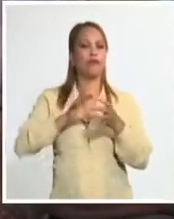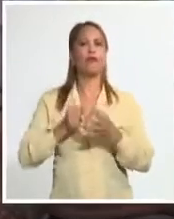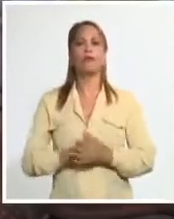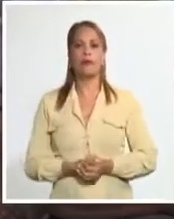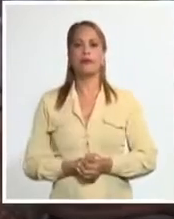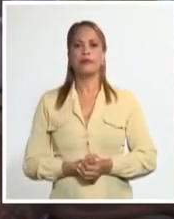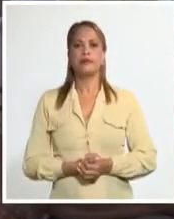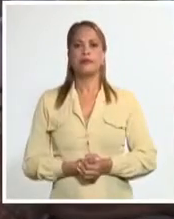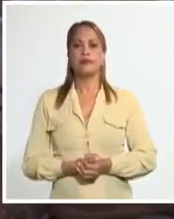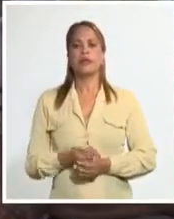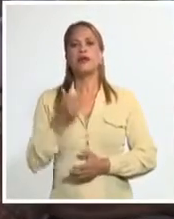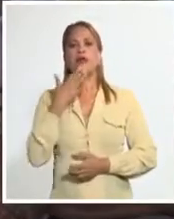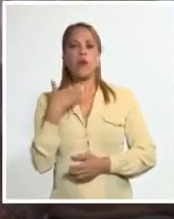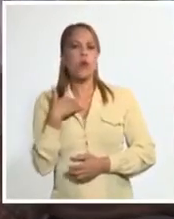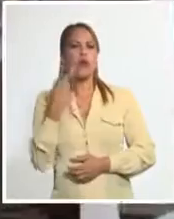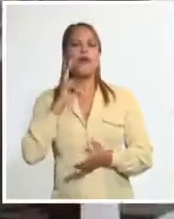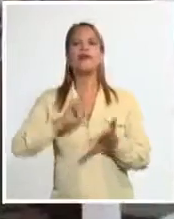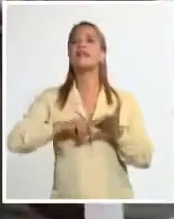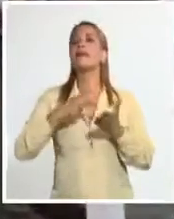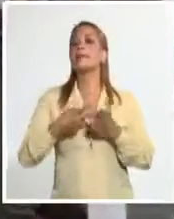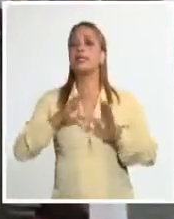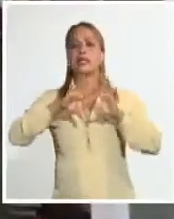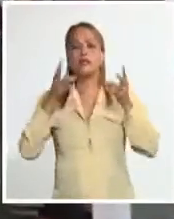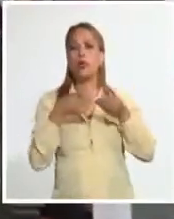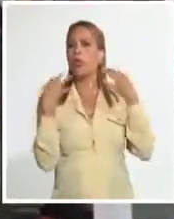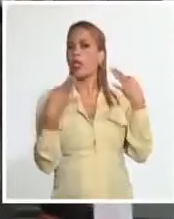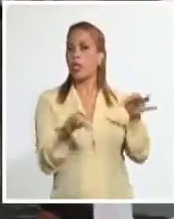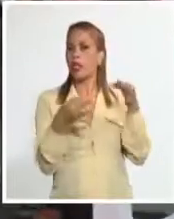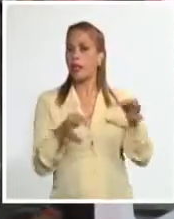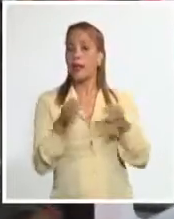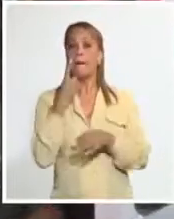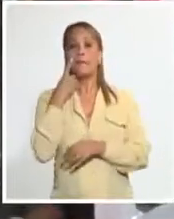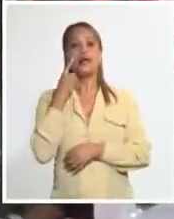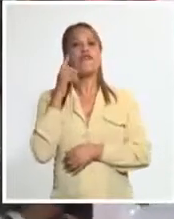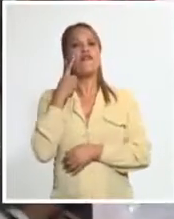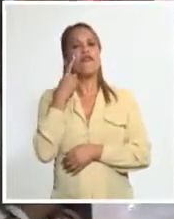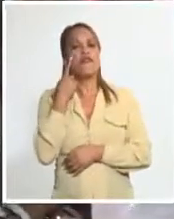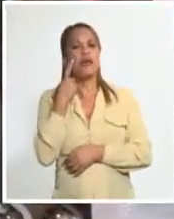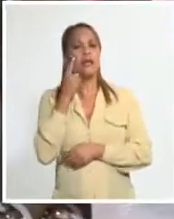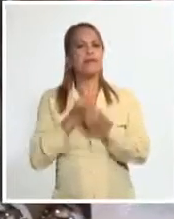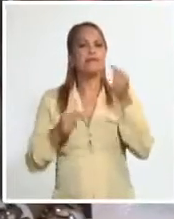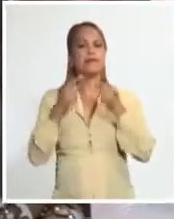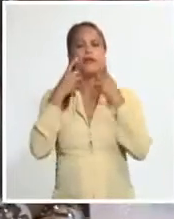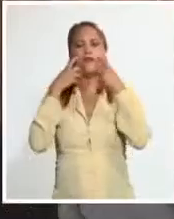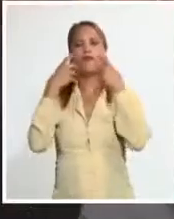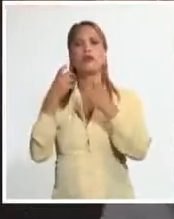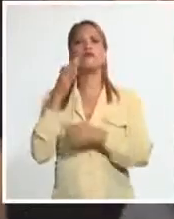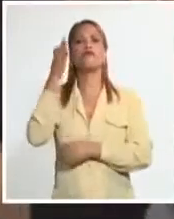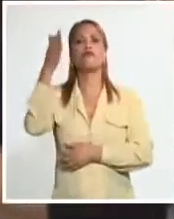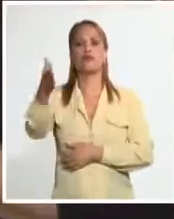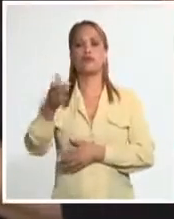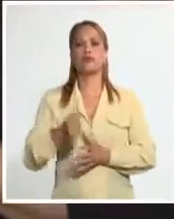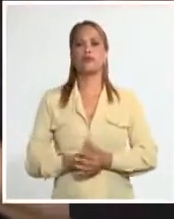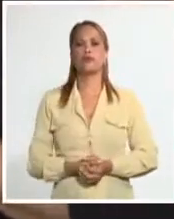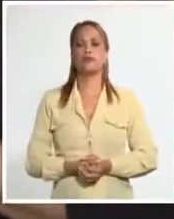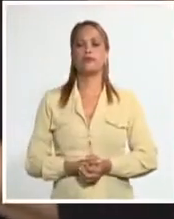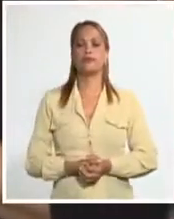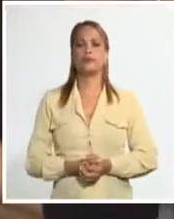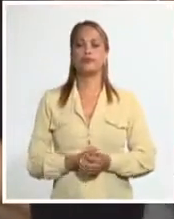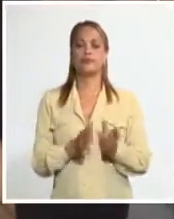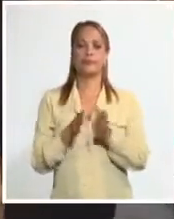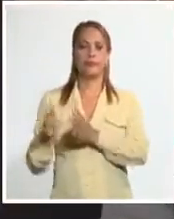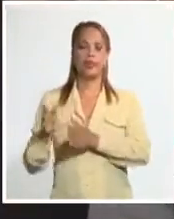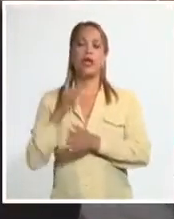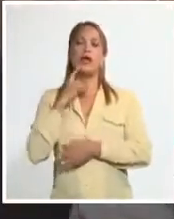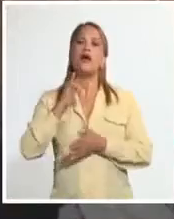el modo de interpretar, pero el modo de ver el futuro. Es un proyecto donde prima el